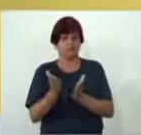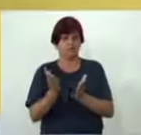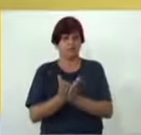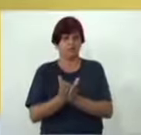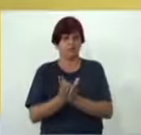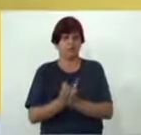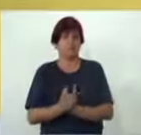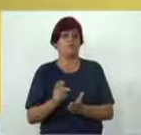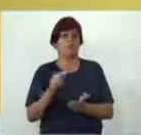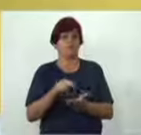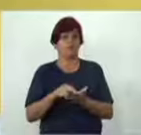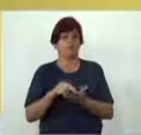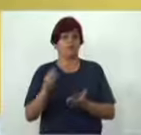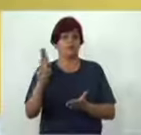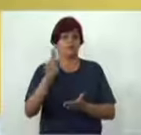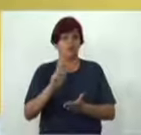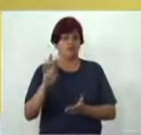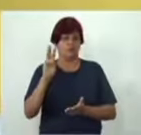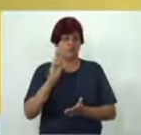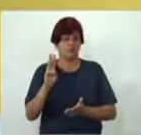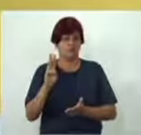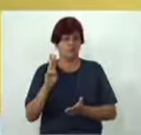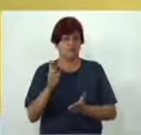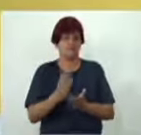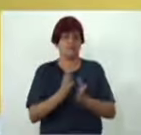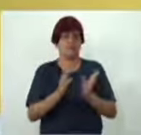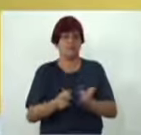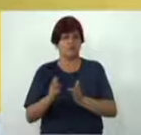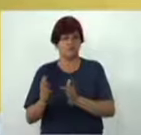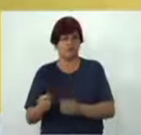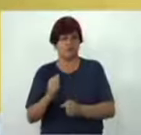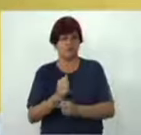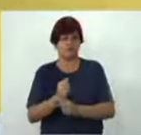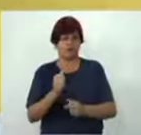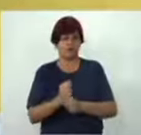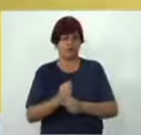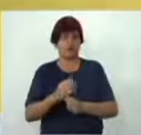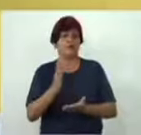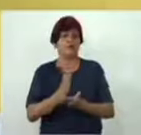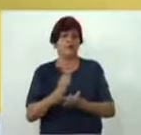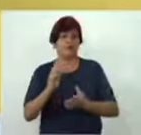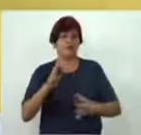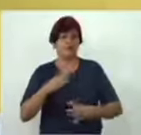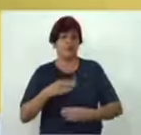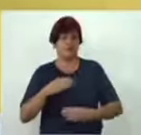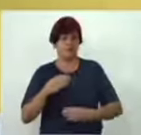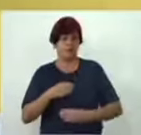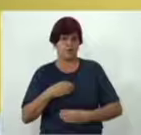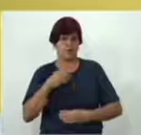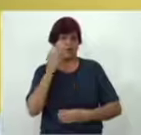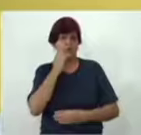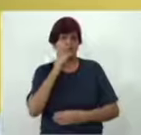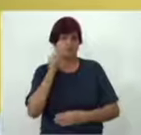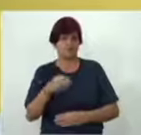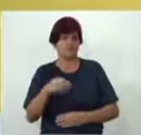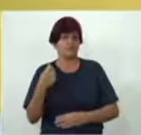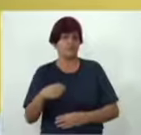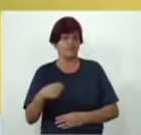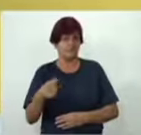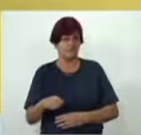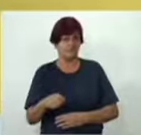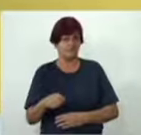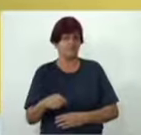3 de las indicaciones metodológicas para la organización y la dirección del trabajo en las escuelas pedagógicas, también debemos recomendarles